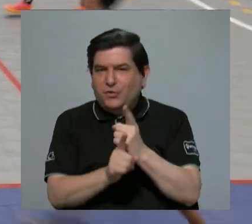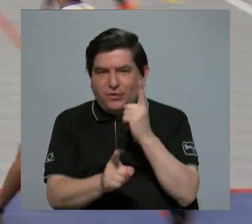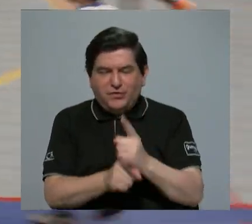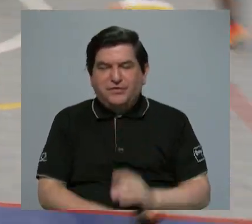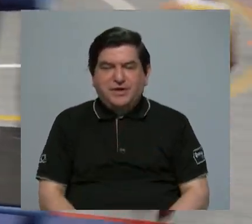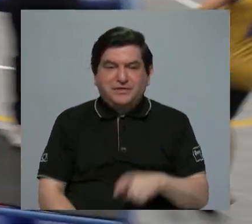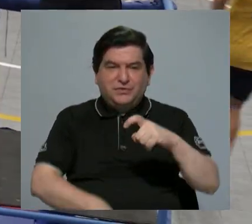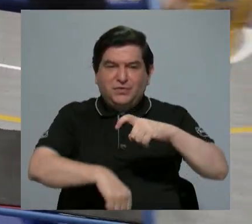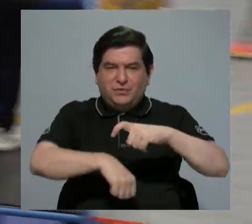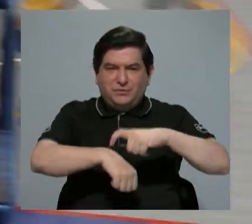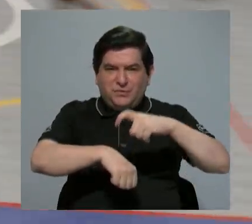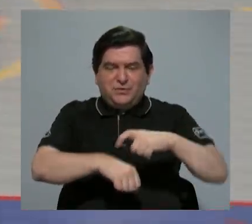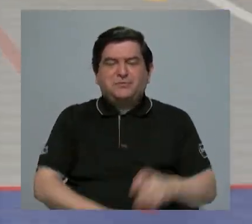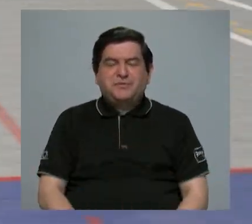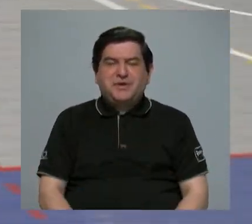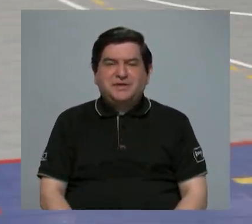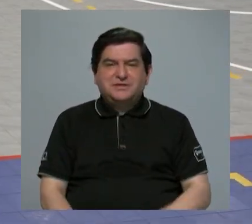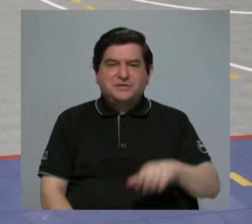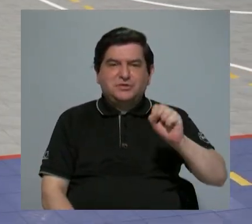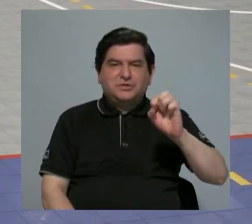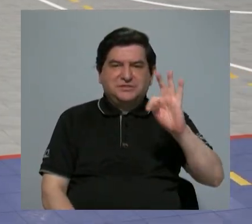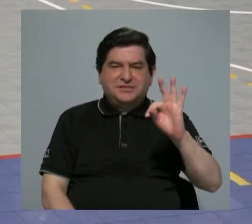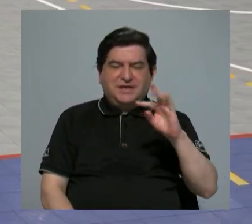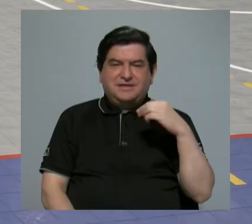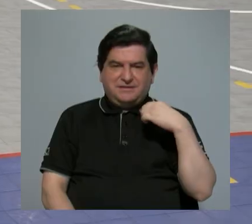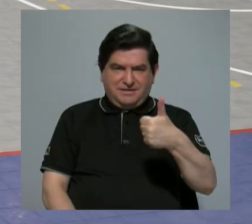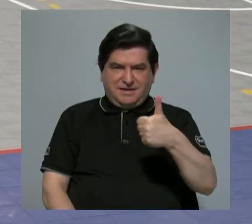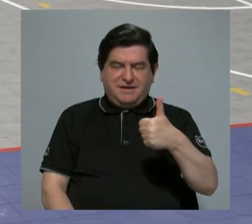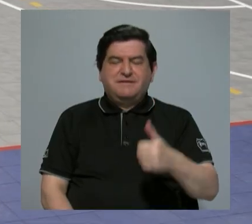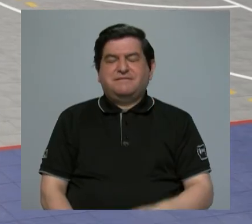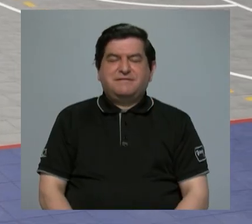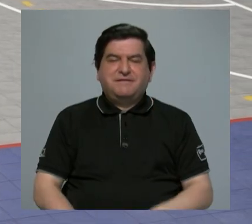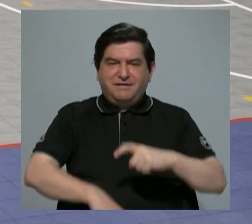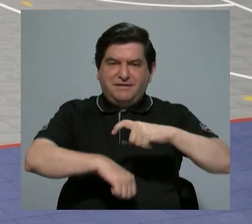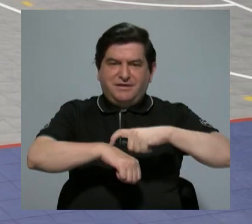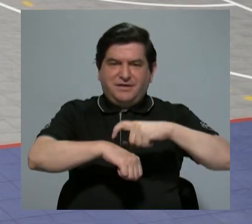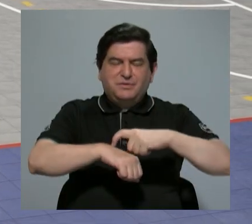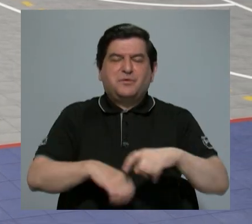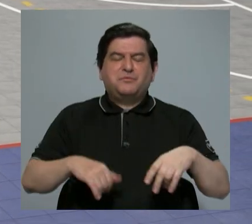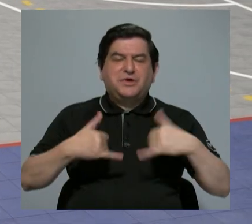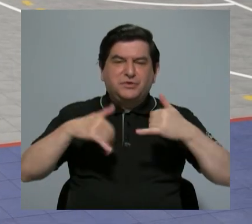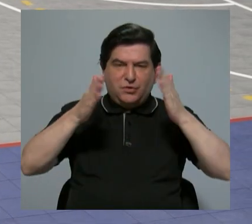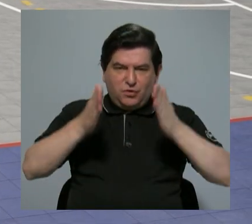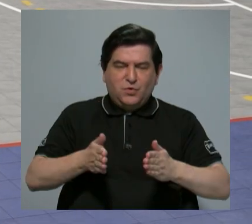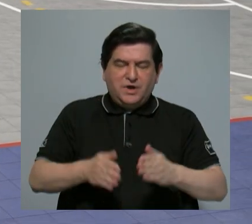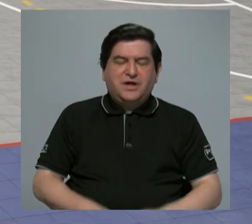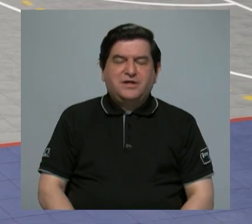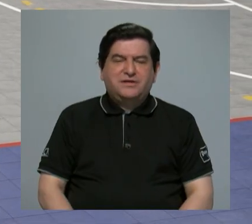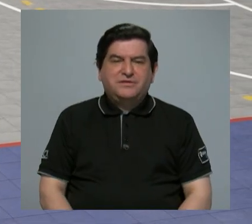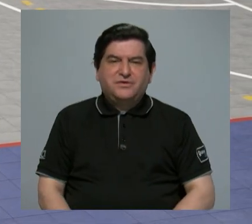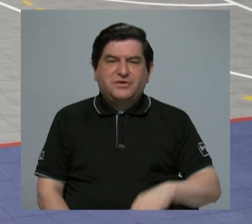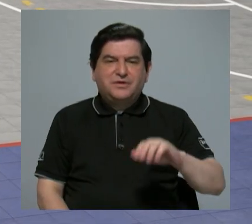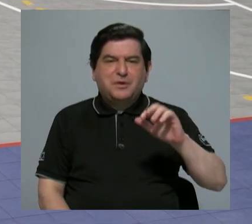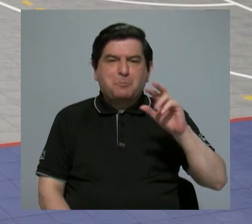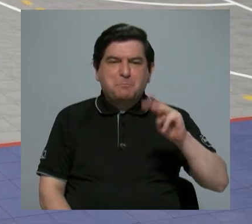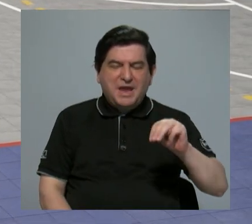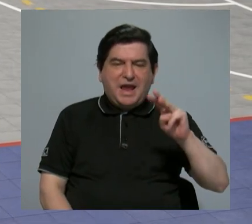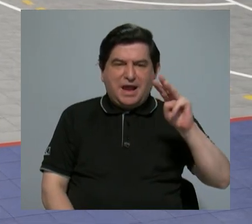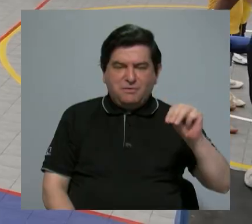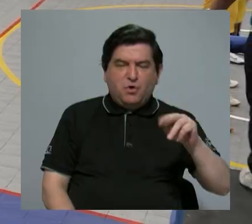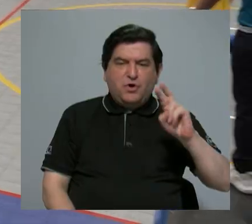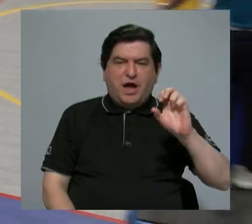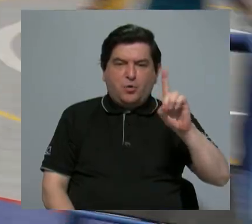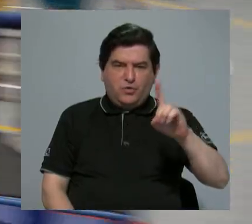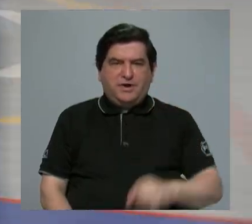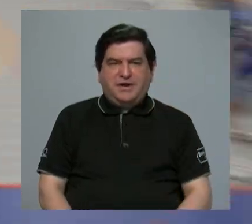¿verdad? Este es el punto para set que logra ahí convertir el número 18, Miguel Mora,